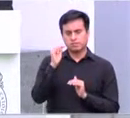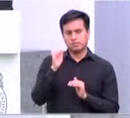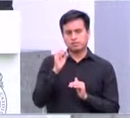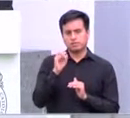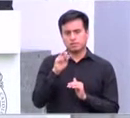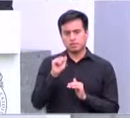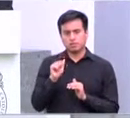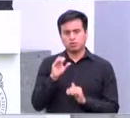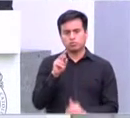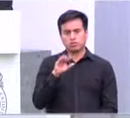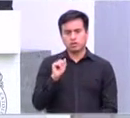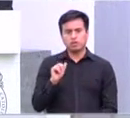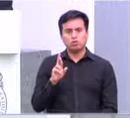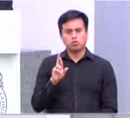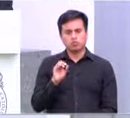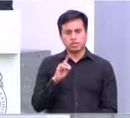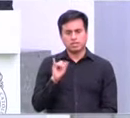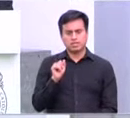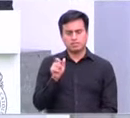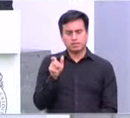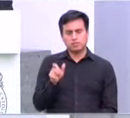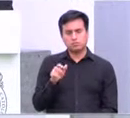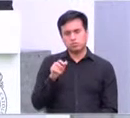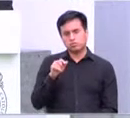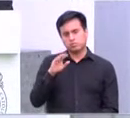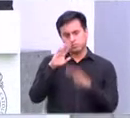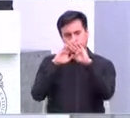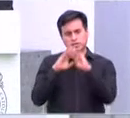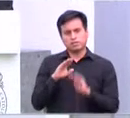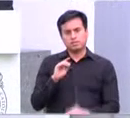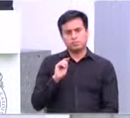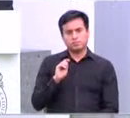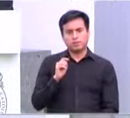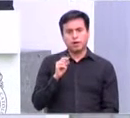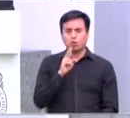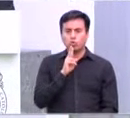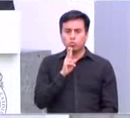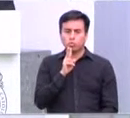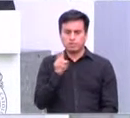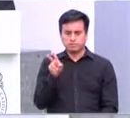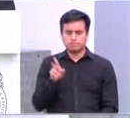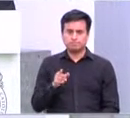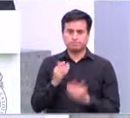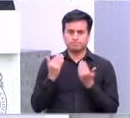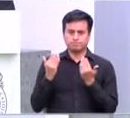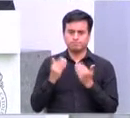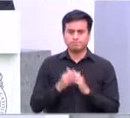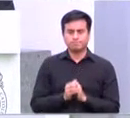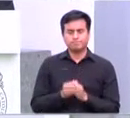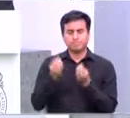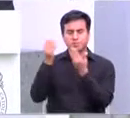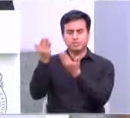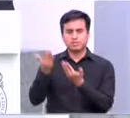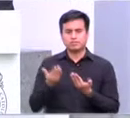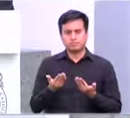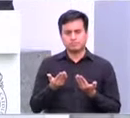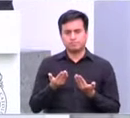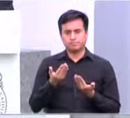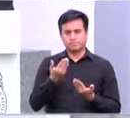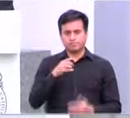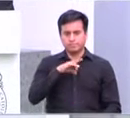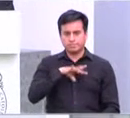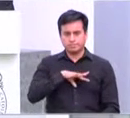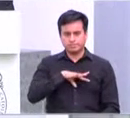óscar rodríguez maradiaga arzobispo de tegucigalpa en honduras bienvenido a